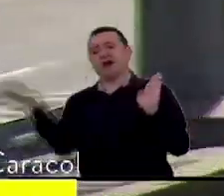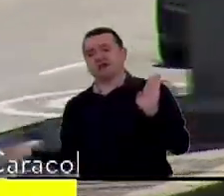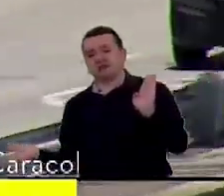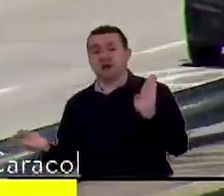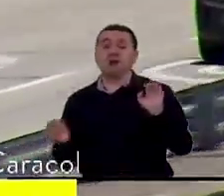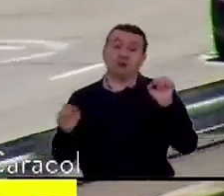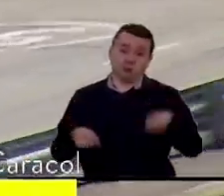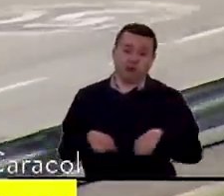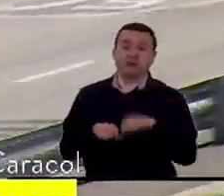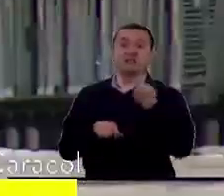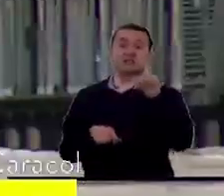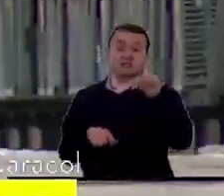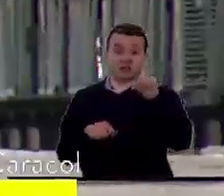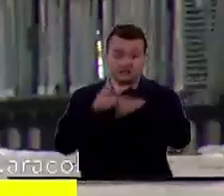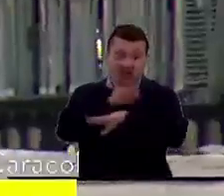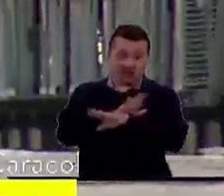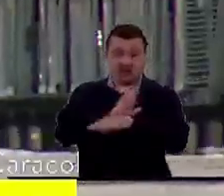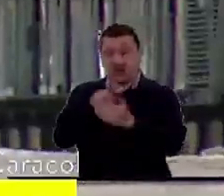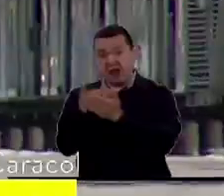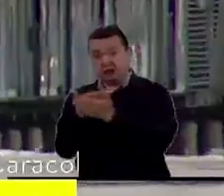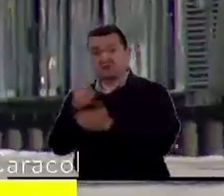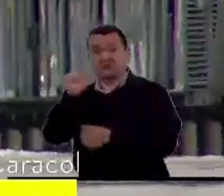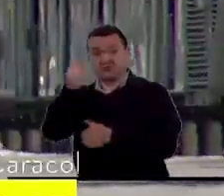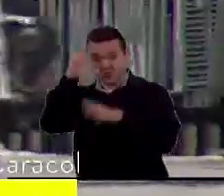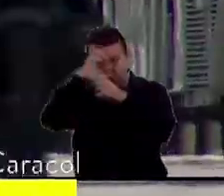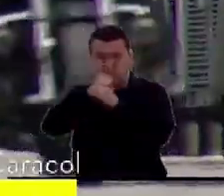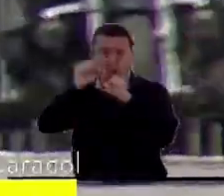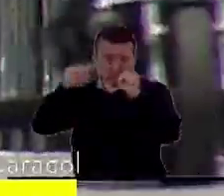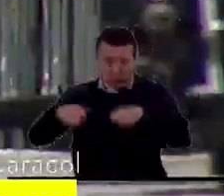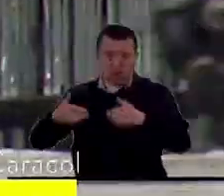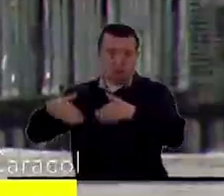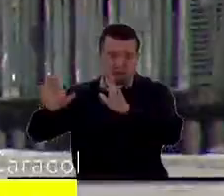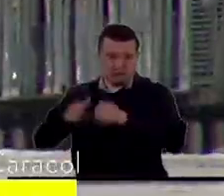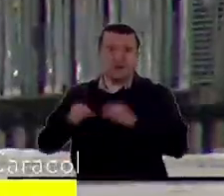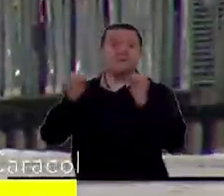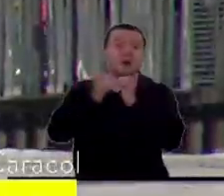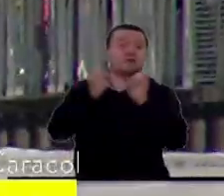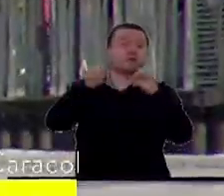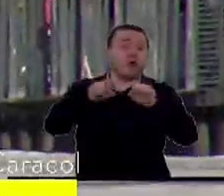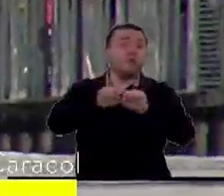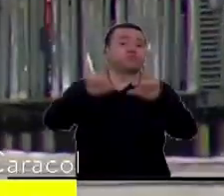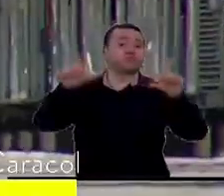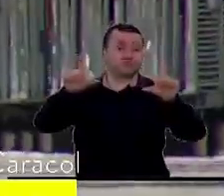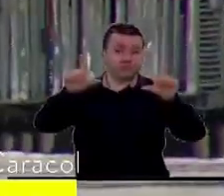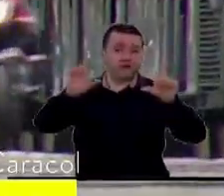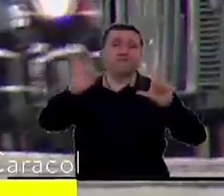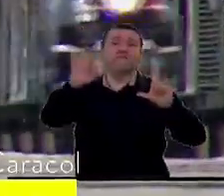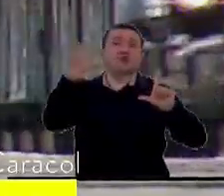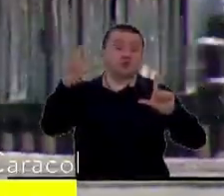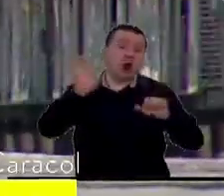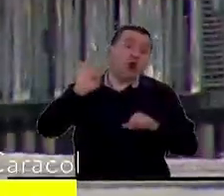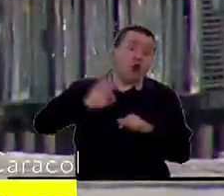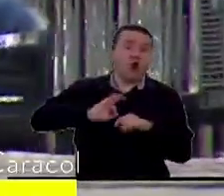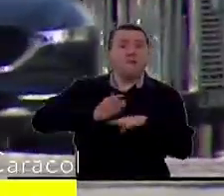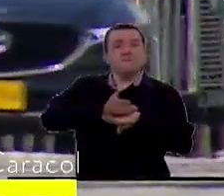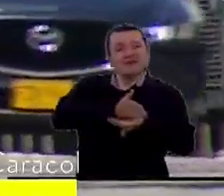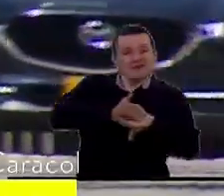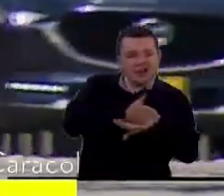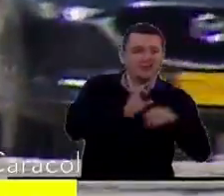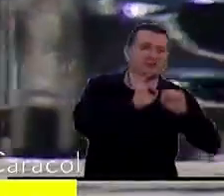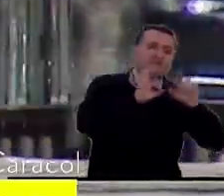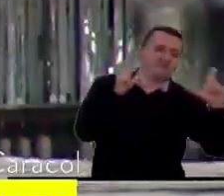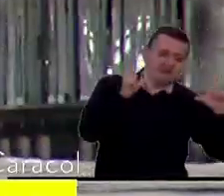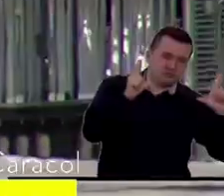de la tarde y las 10 de la noche además contempla la posibilidad de hacerlo virtual y semipresencial esa es nuestra